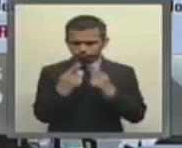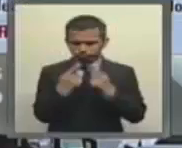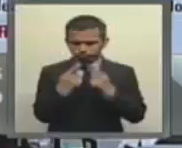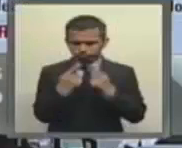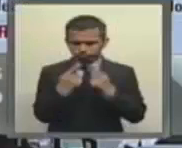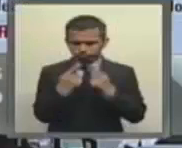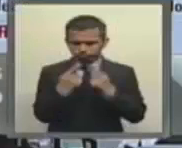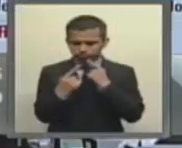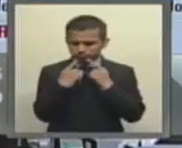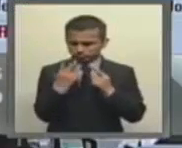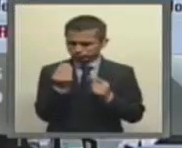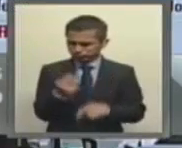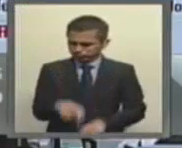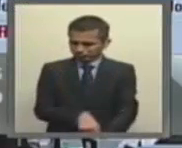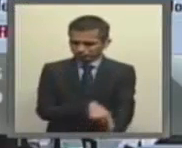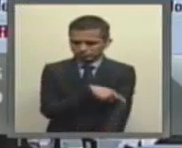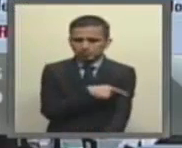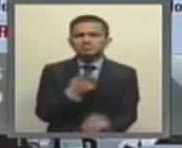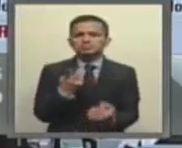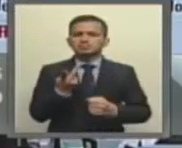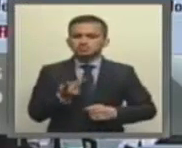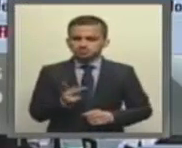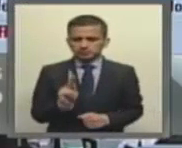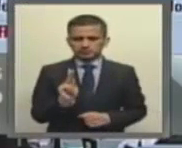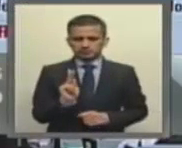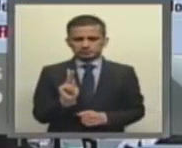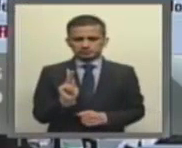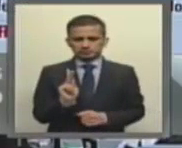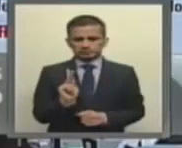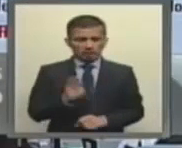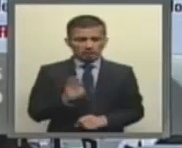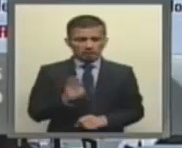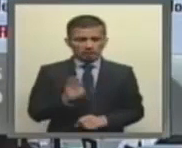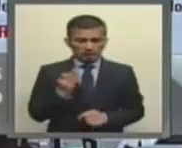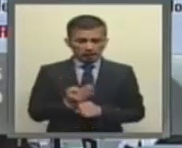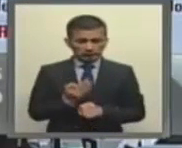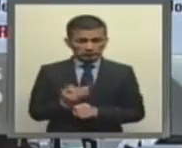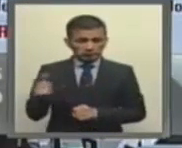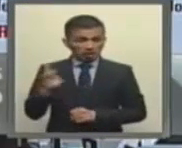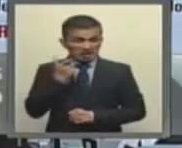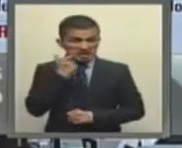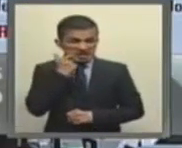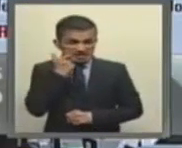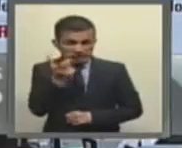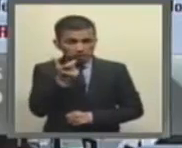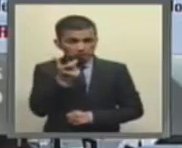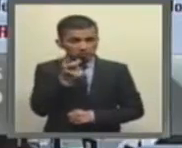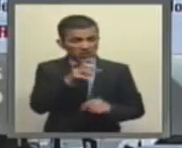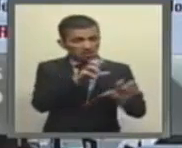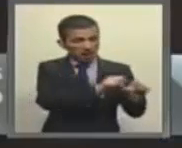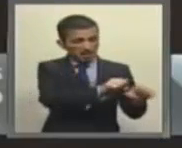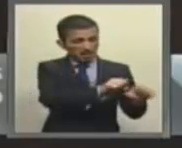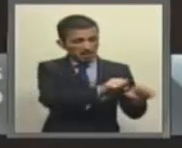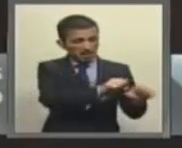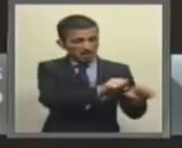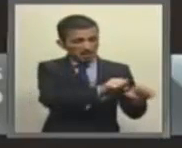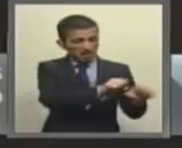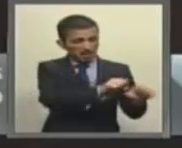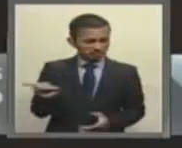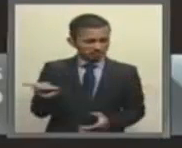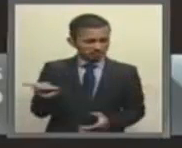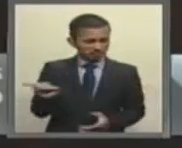discusión. Sin embargo, con esta voracidad implacable que